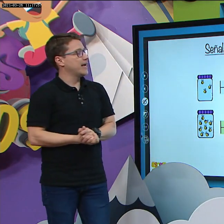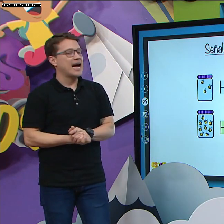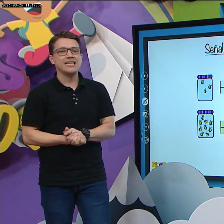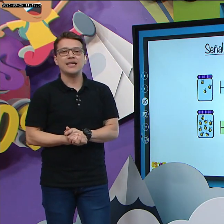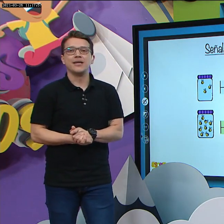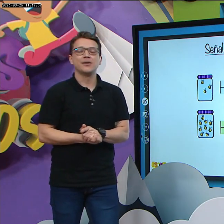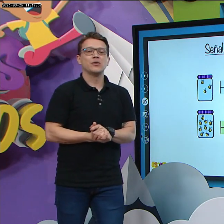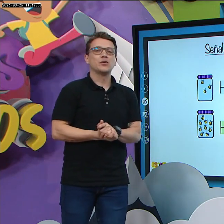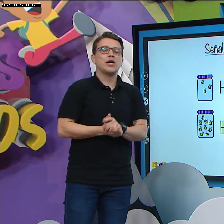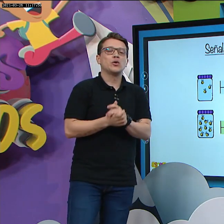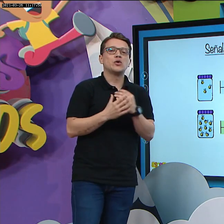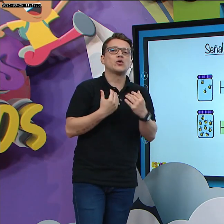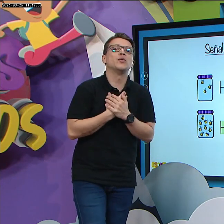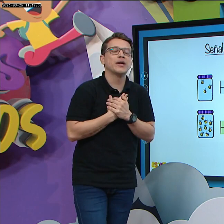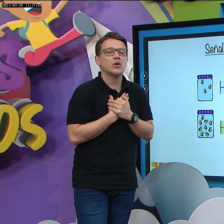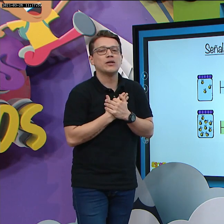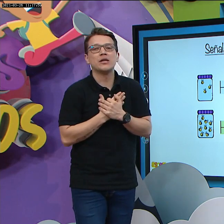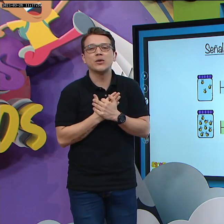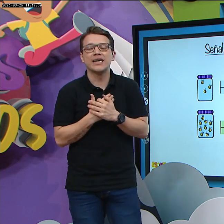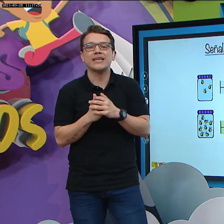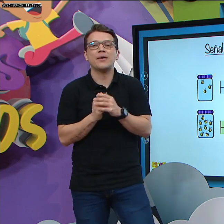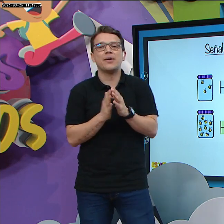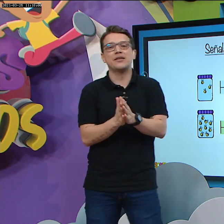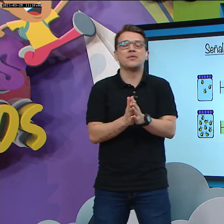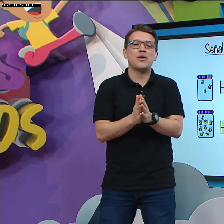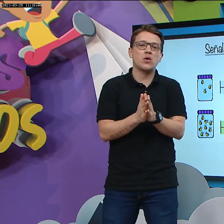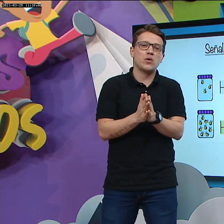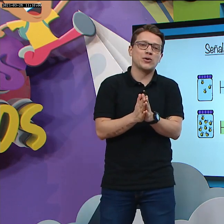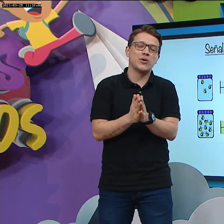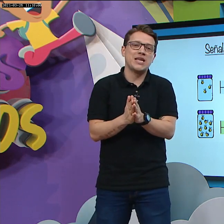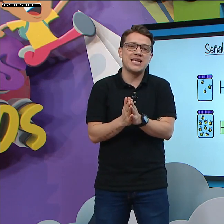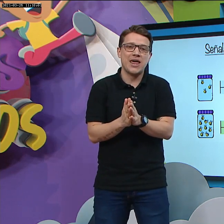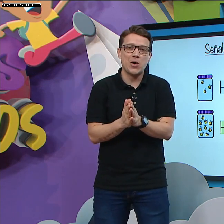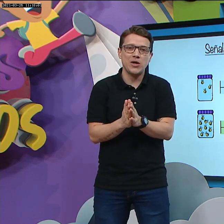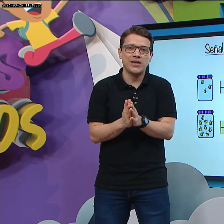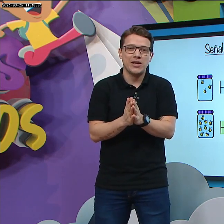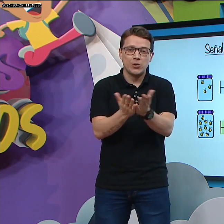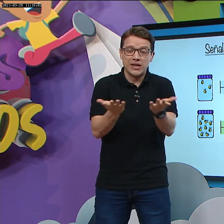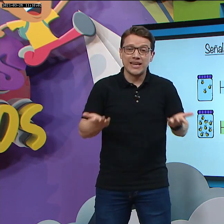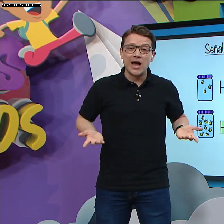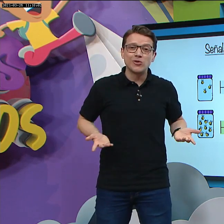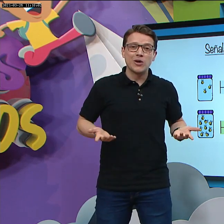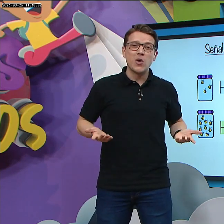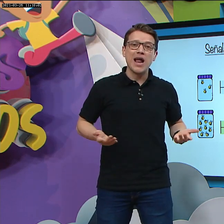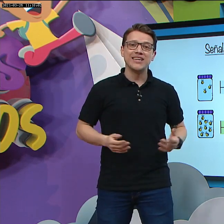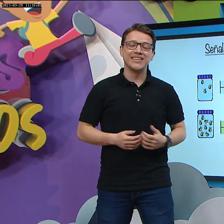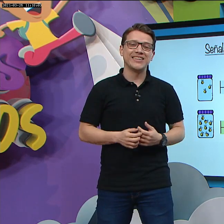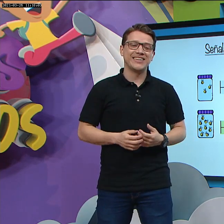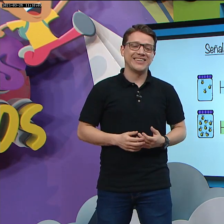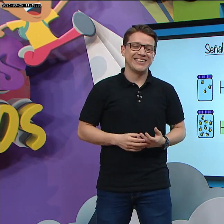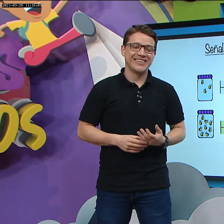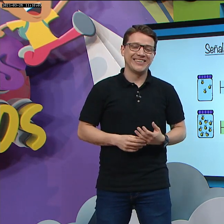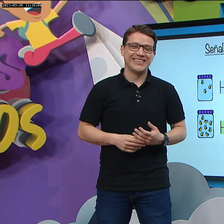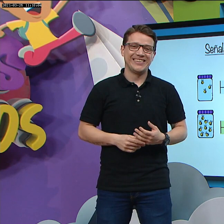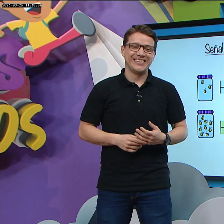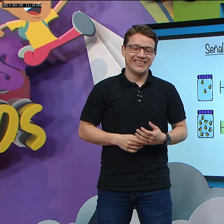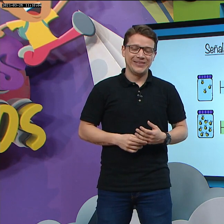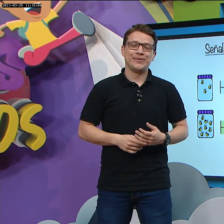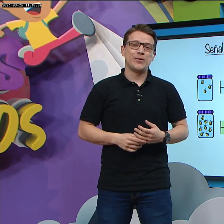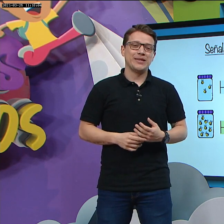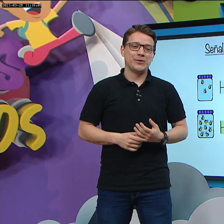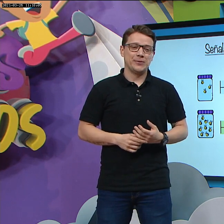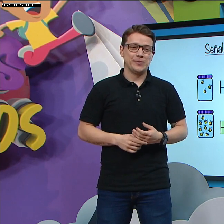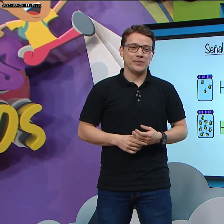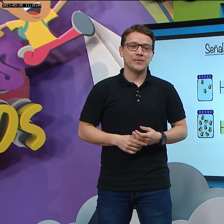Súper bien. Ángeli, estoy súper contento de que estés participando con nosotros el día de hoy. ¿Tú le quieres dejar un saludo a alguien? Sí,